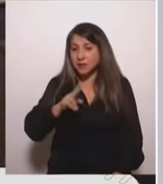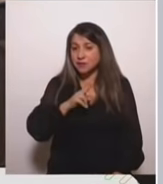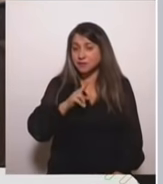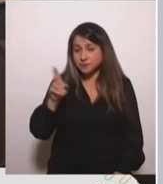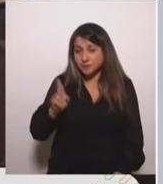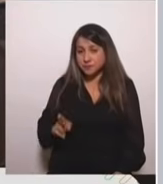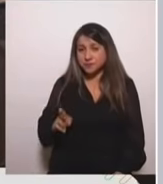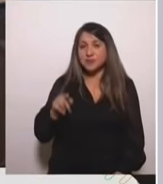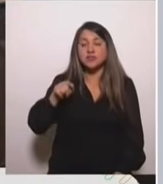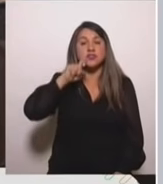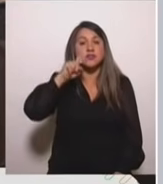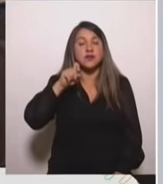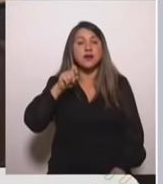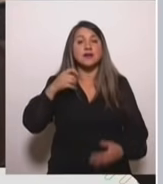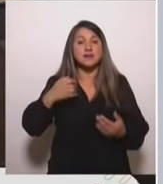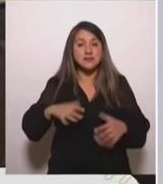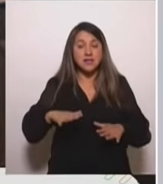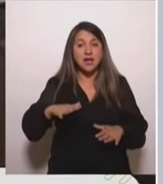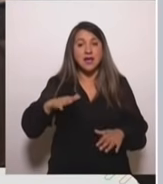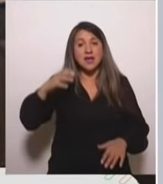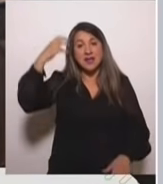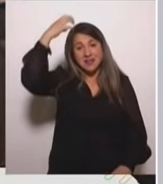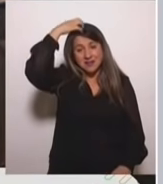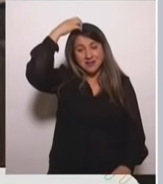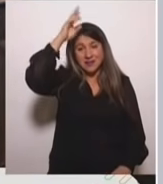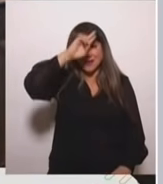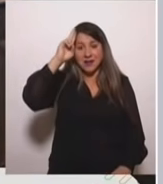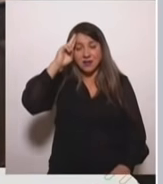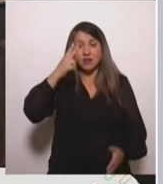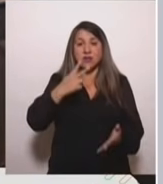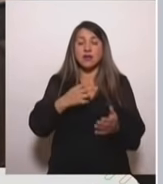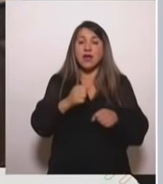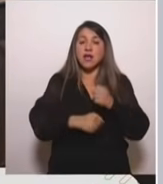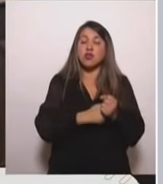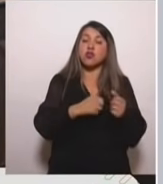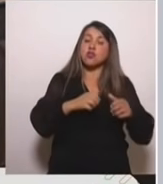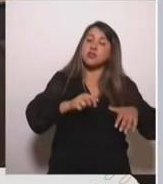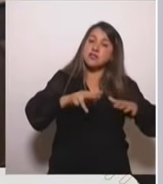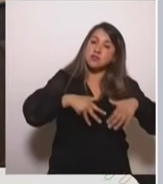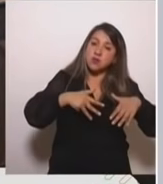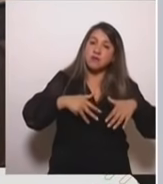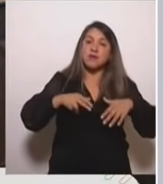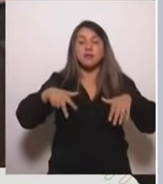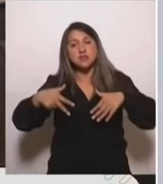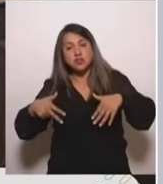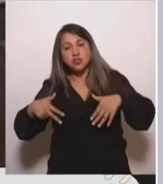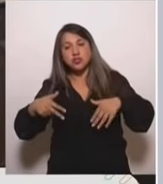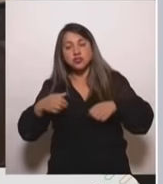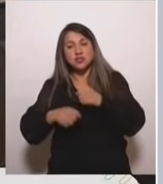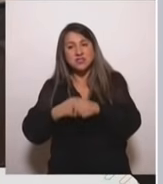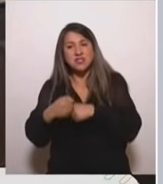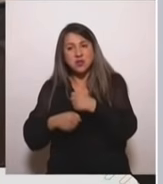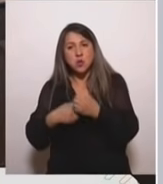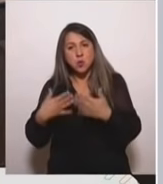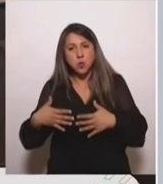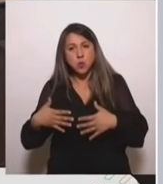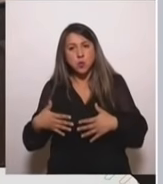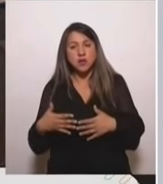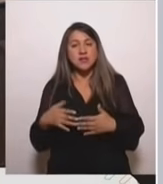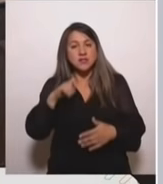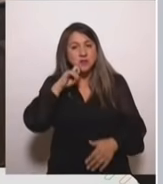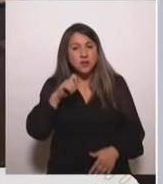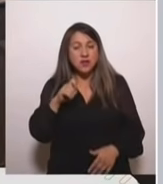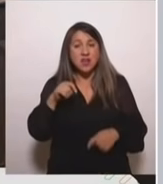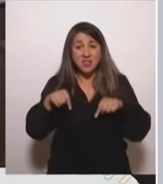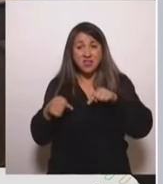asidero constitucional porque una de las facultades exclusivas de la Cámara de Diputados consiste en fiscalizar los actos del gobierno y en virtud de esa facultad, una de